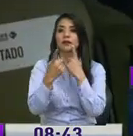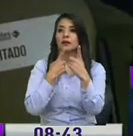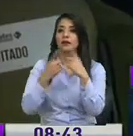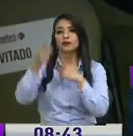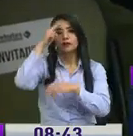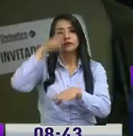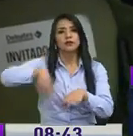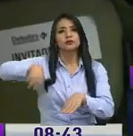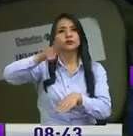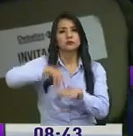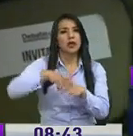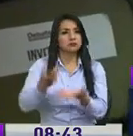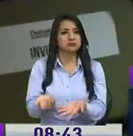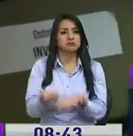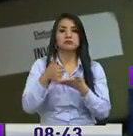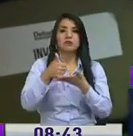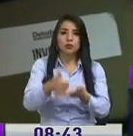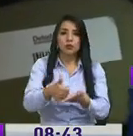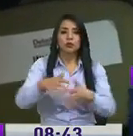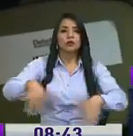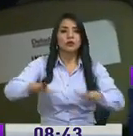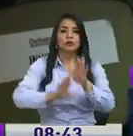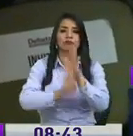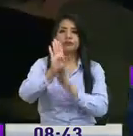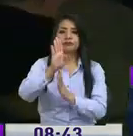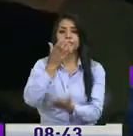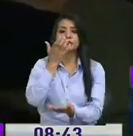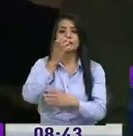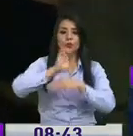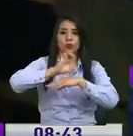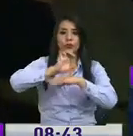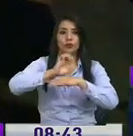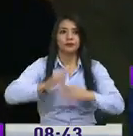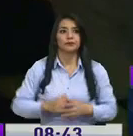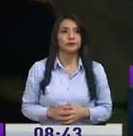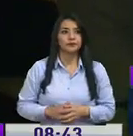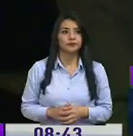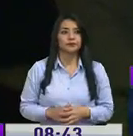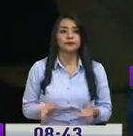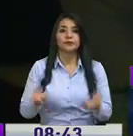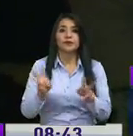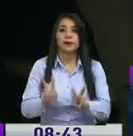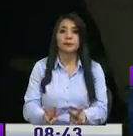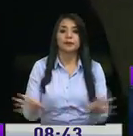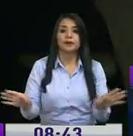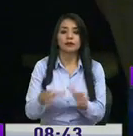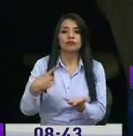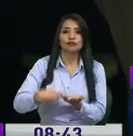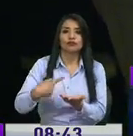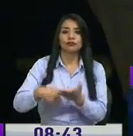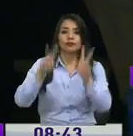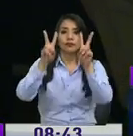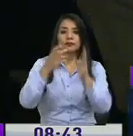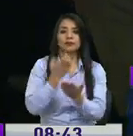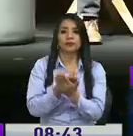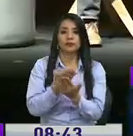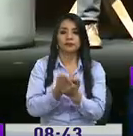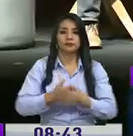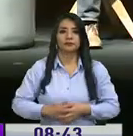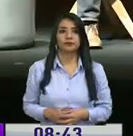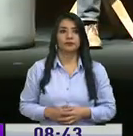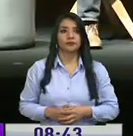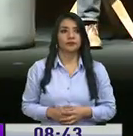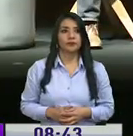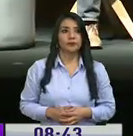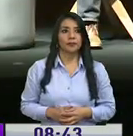permitirá construir las perspectivas del país. En ese contexto, mencionó, también se analizarán los temas económicos.